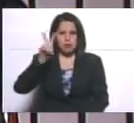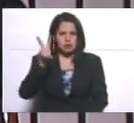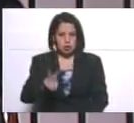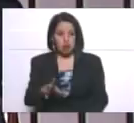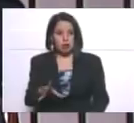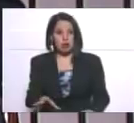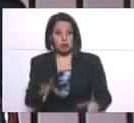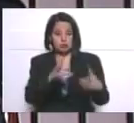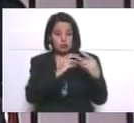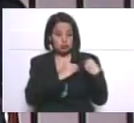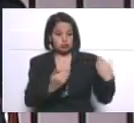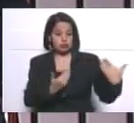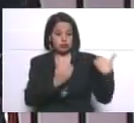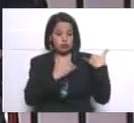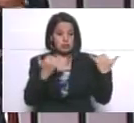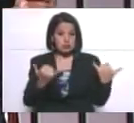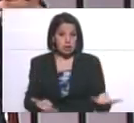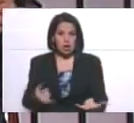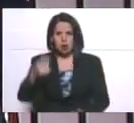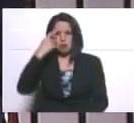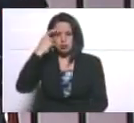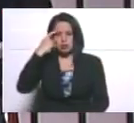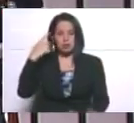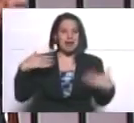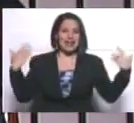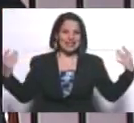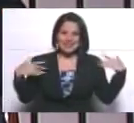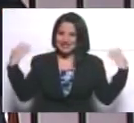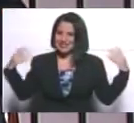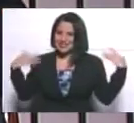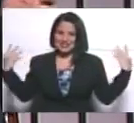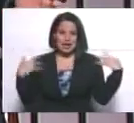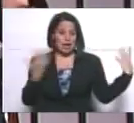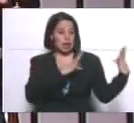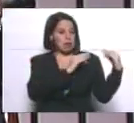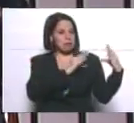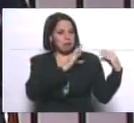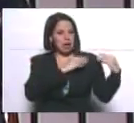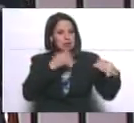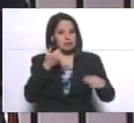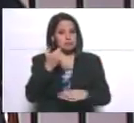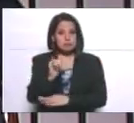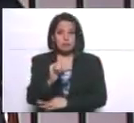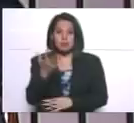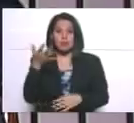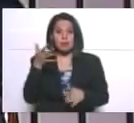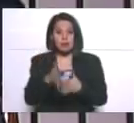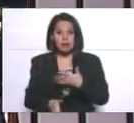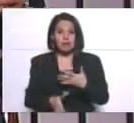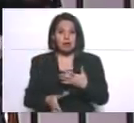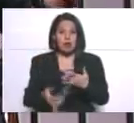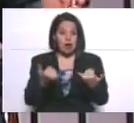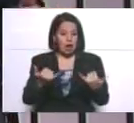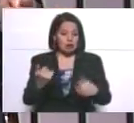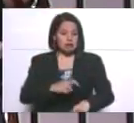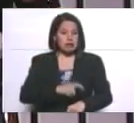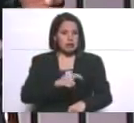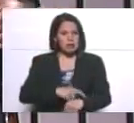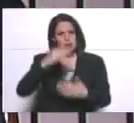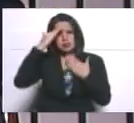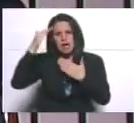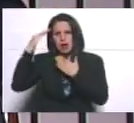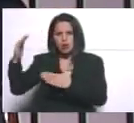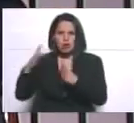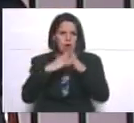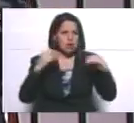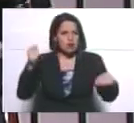asumió inmediatamente, como sabemos, con alegría, con esperanza. Y bueno, y aquí estamos en este momento. Dale tu saludo al